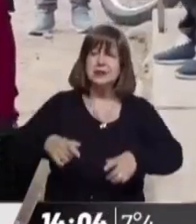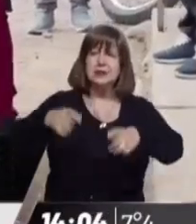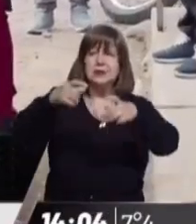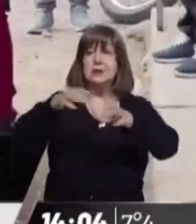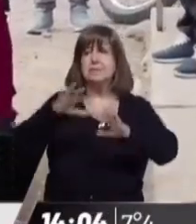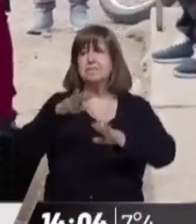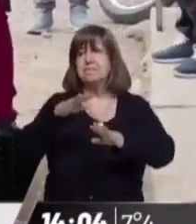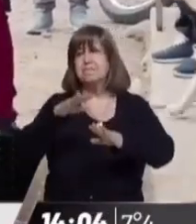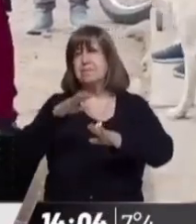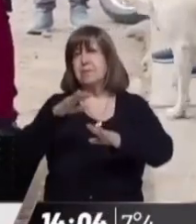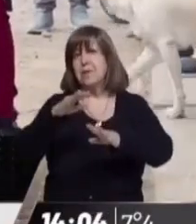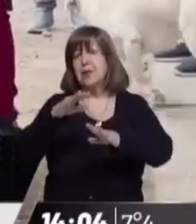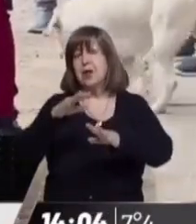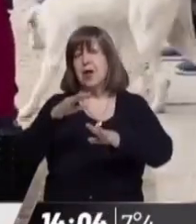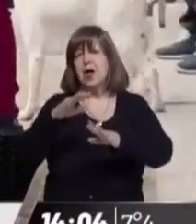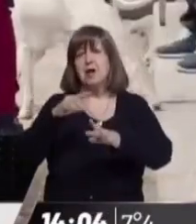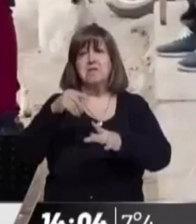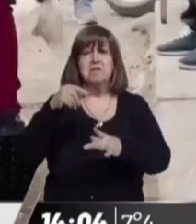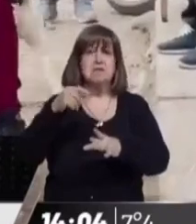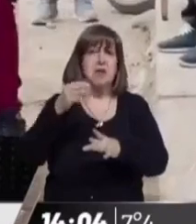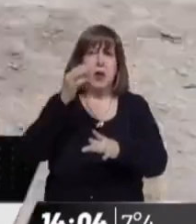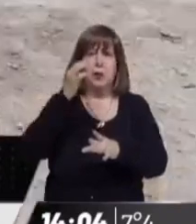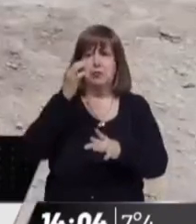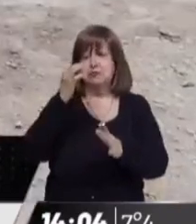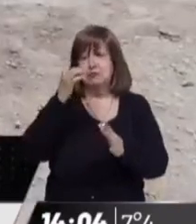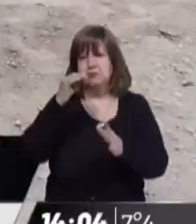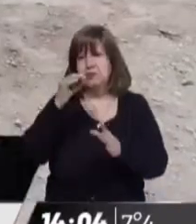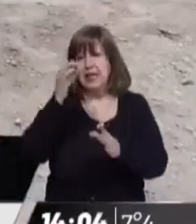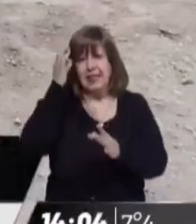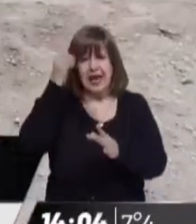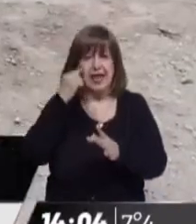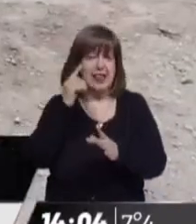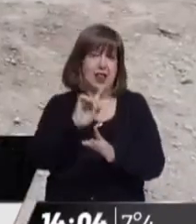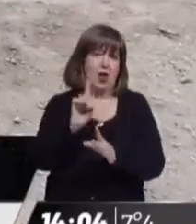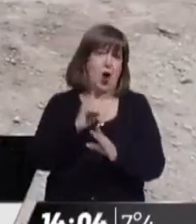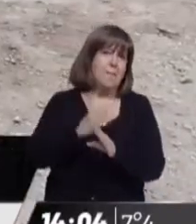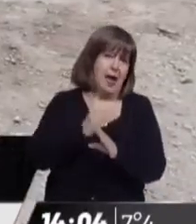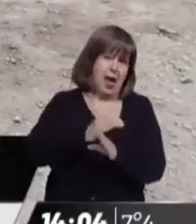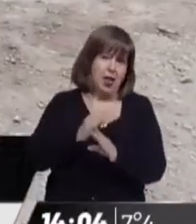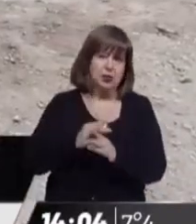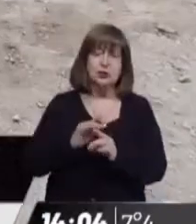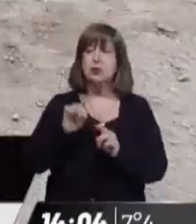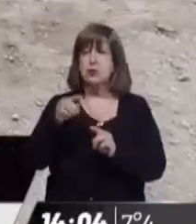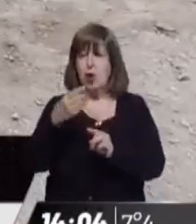Más o menos no llega al mes, pues, menos. ¿Y en otros lados se puede comprar?